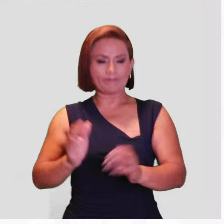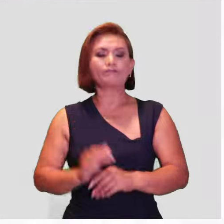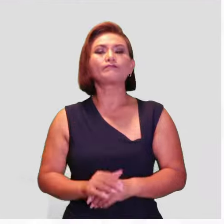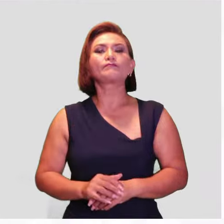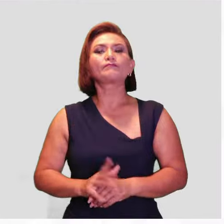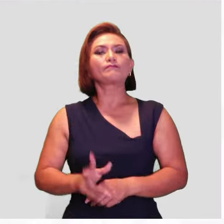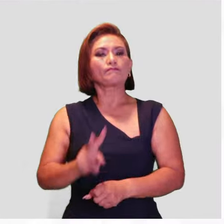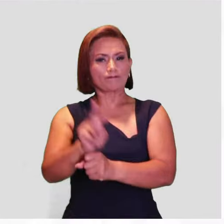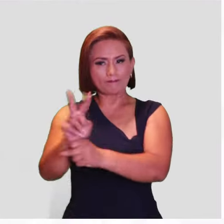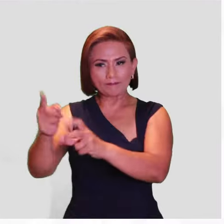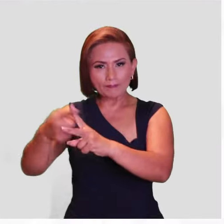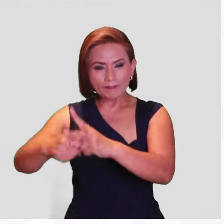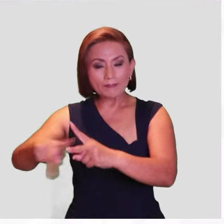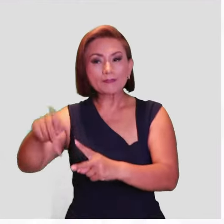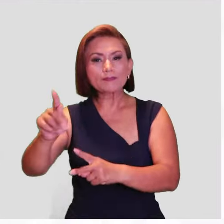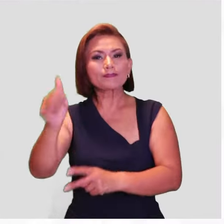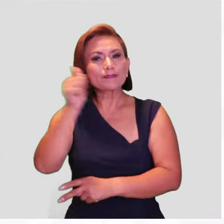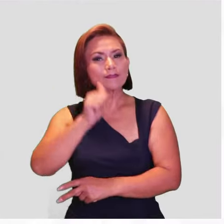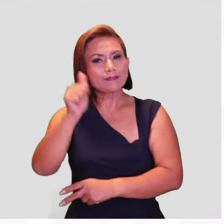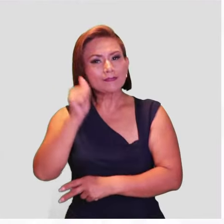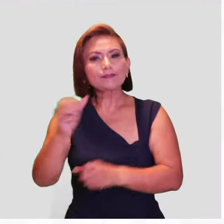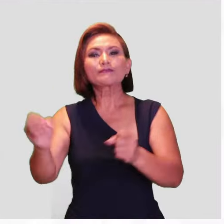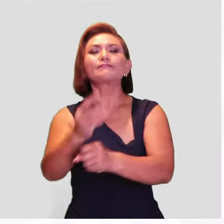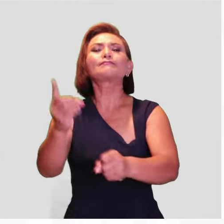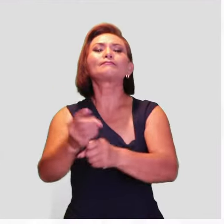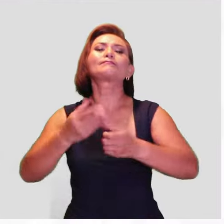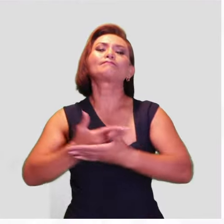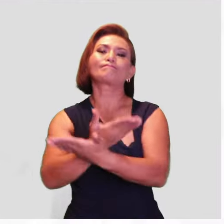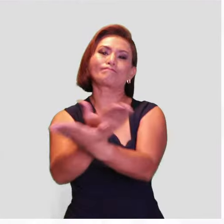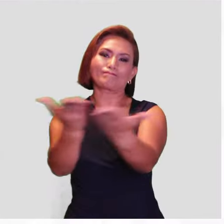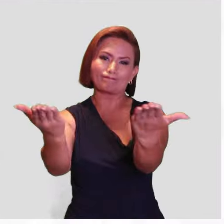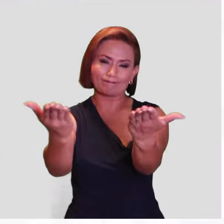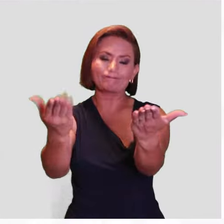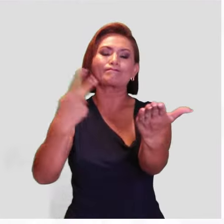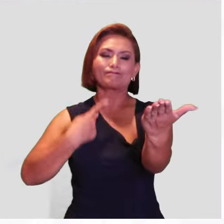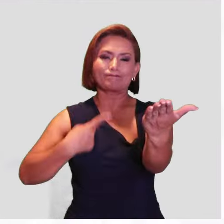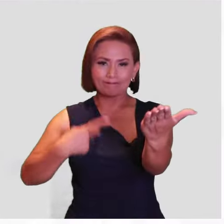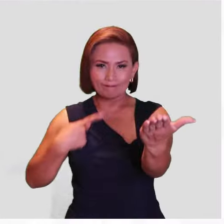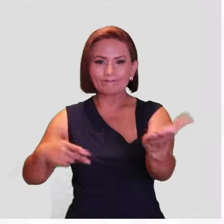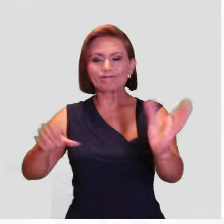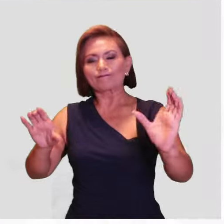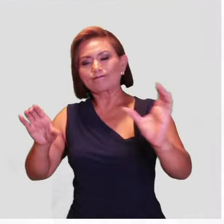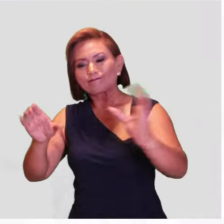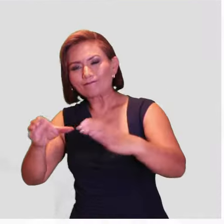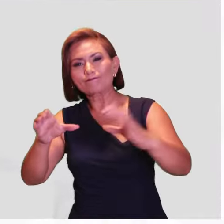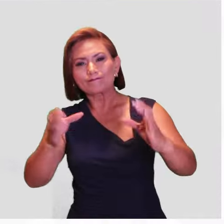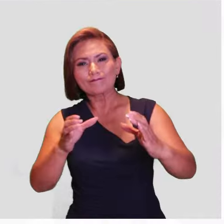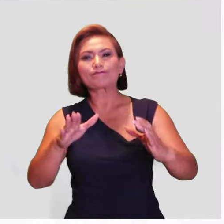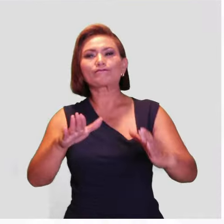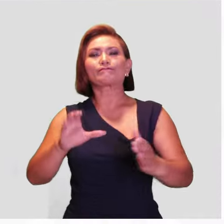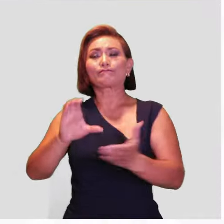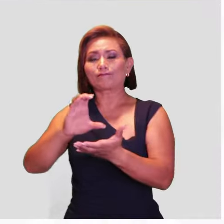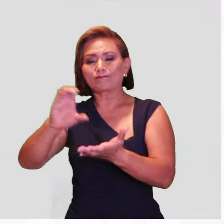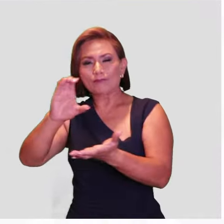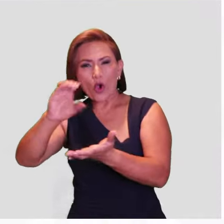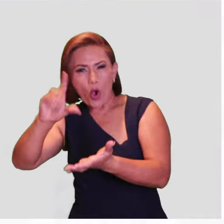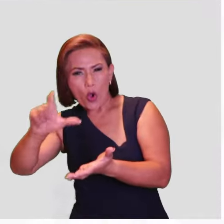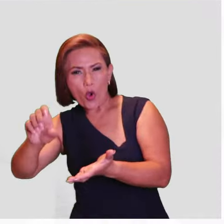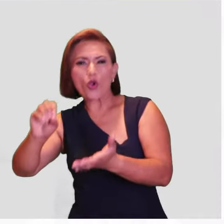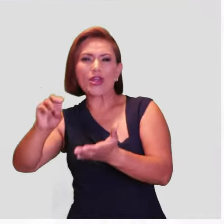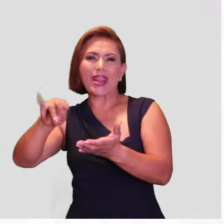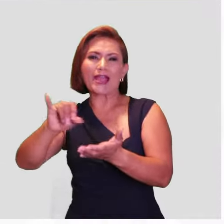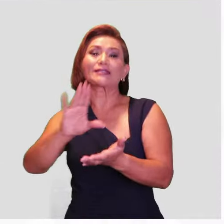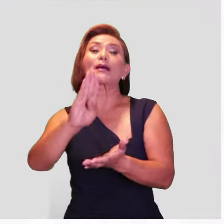apostando por lo que es la sociedad civil, es decir, la gente de nuestras comunidades, nuestros barrios, nuestras colonias, vamos